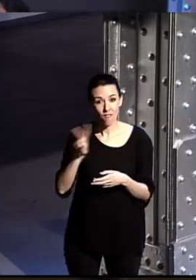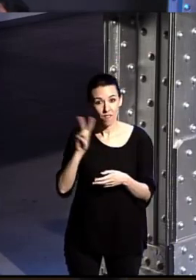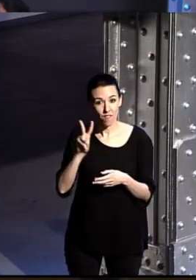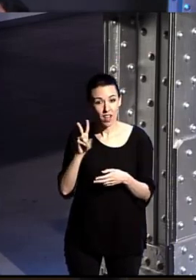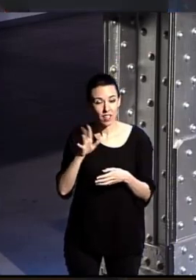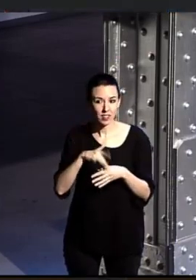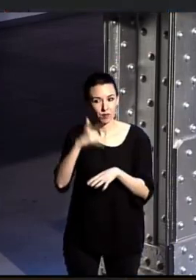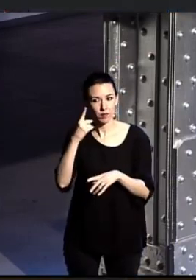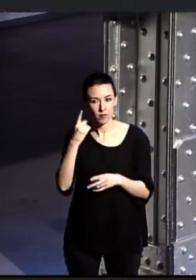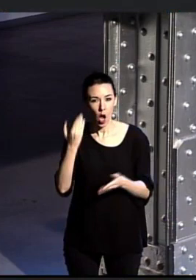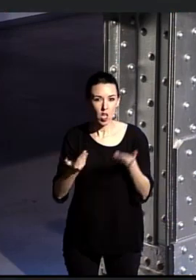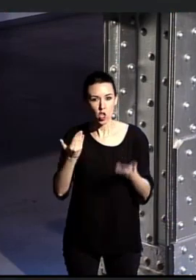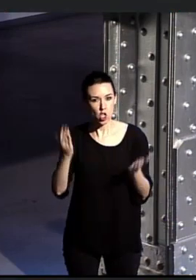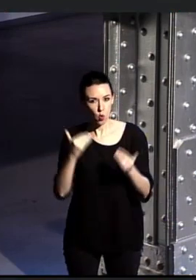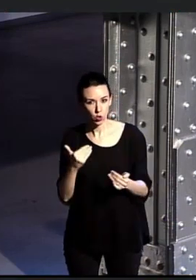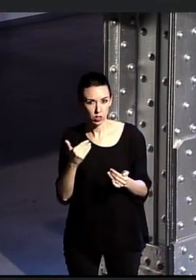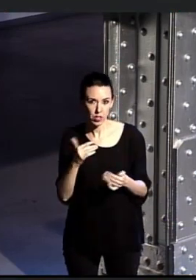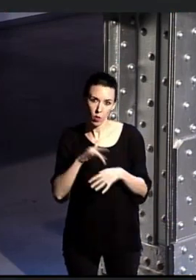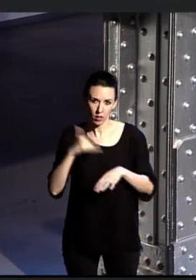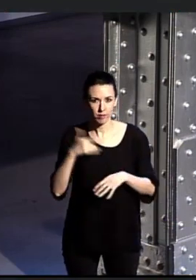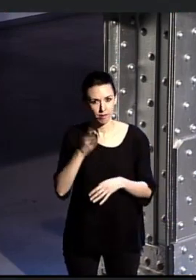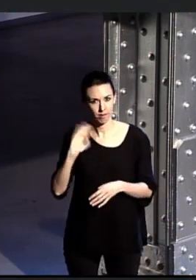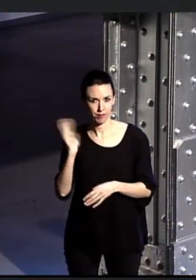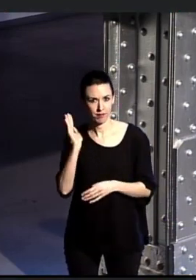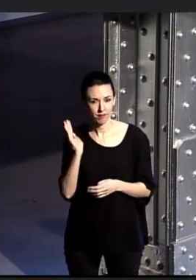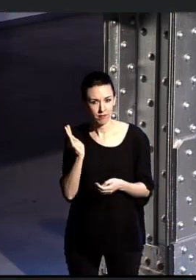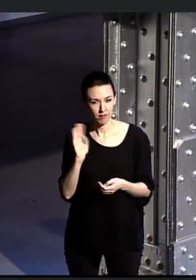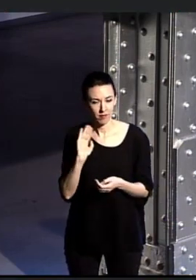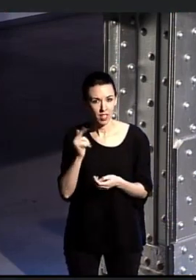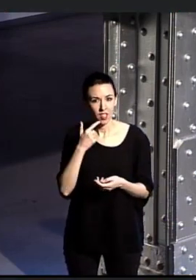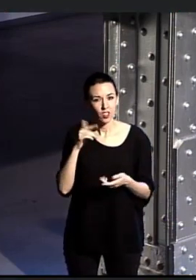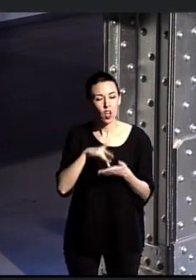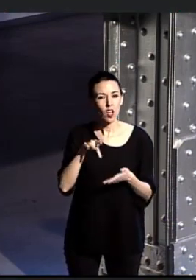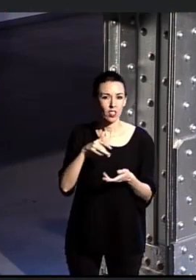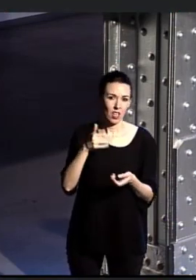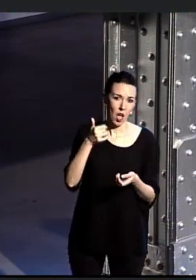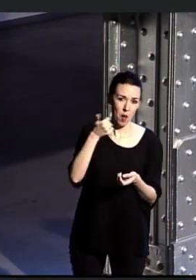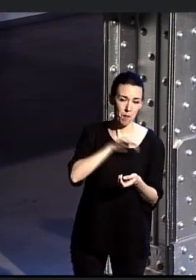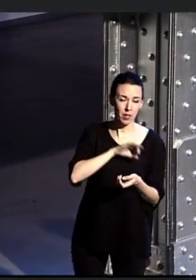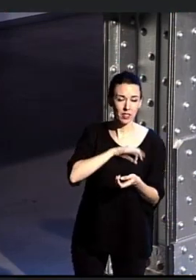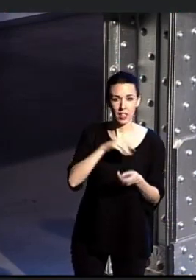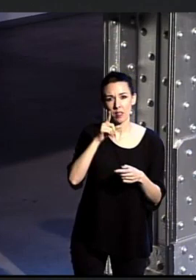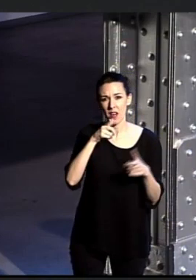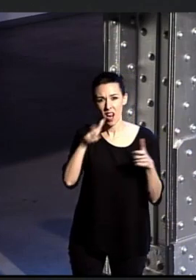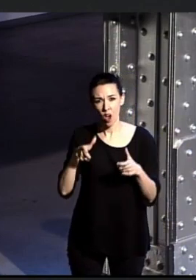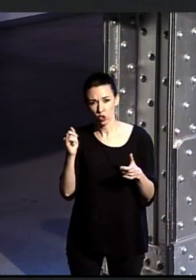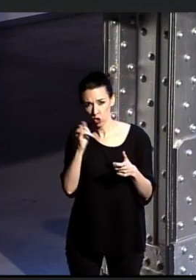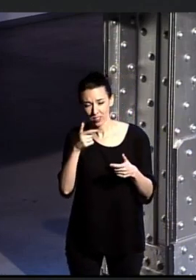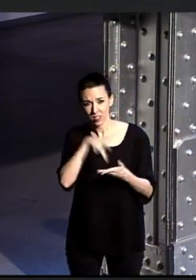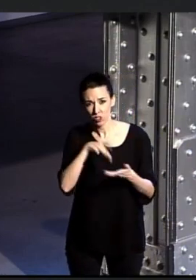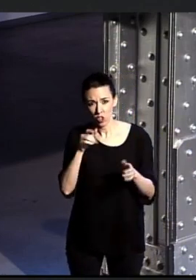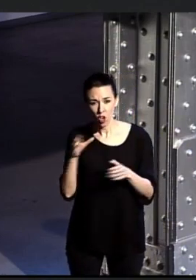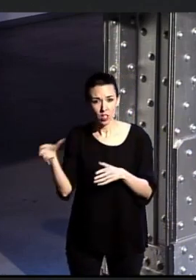sensible a ciertas injusticias y que en Mistress Brannigan y también en Los náufragos del Jonathan introduce